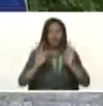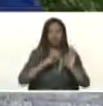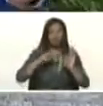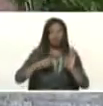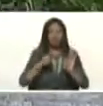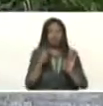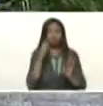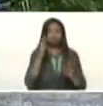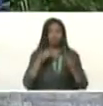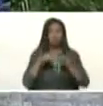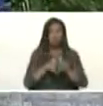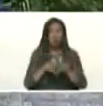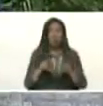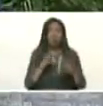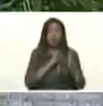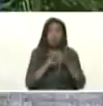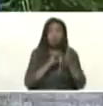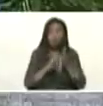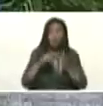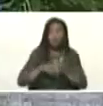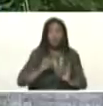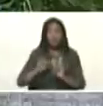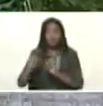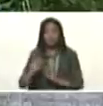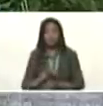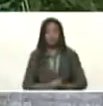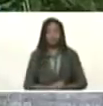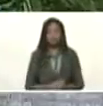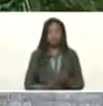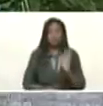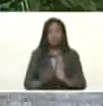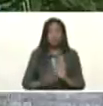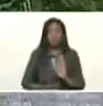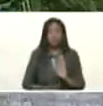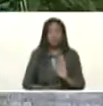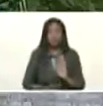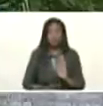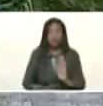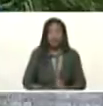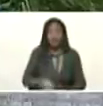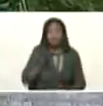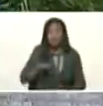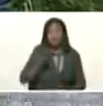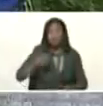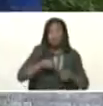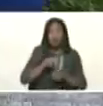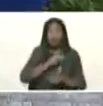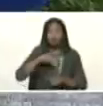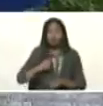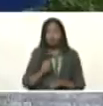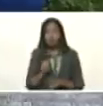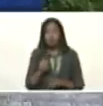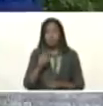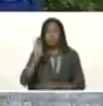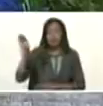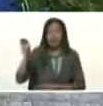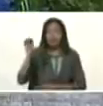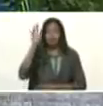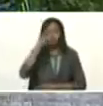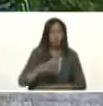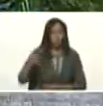puedan montar en Nueva York, que pueden montar aquí, lo más importante, la clave para nuestro país es el trabajo